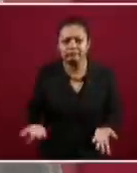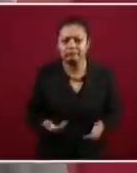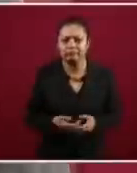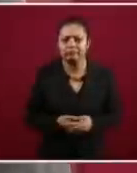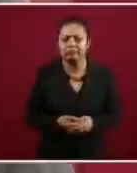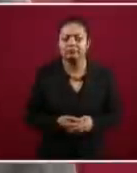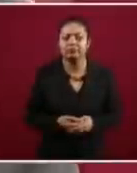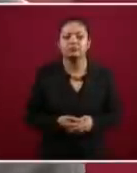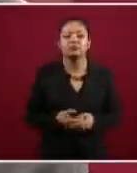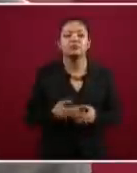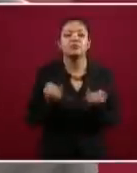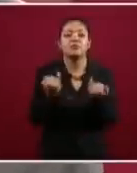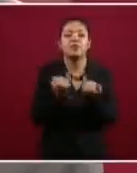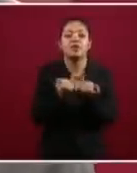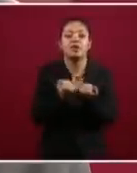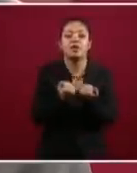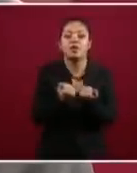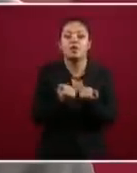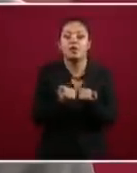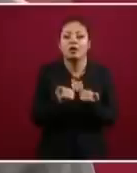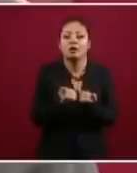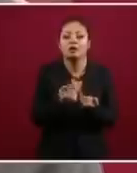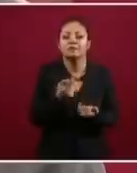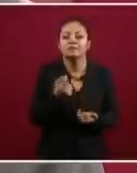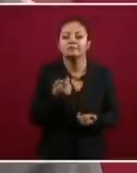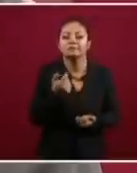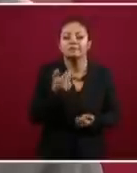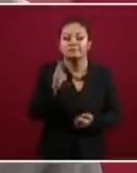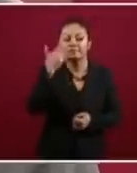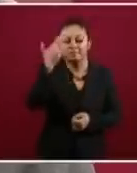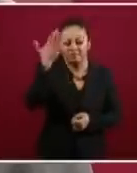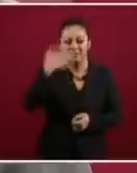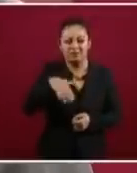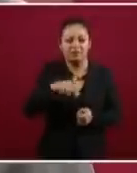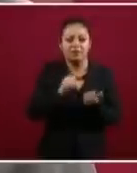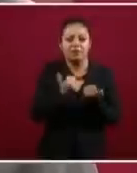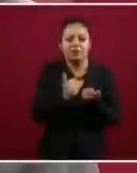es como este brote de racismo, ¿no?,